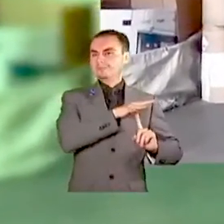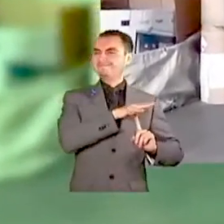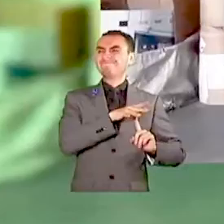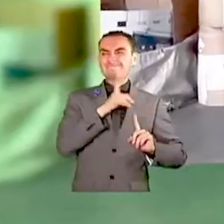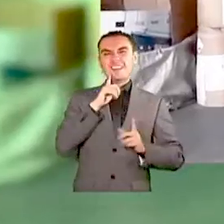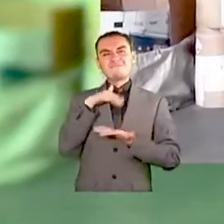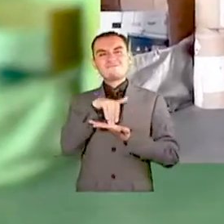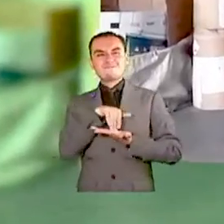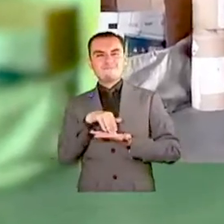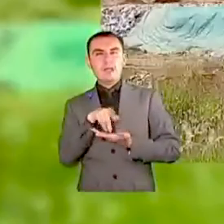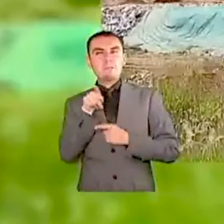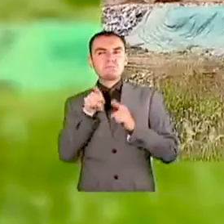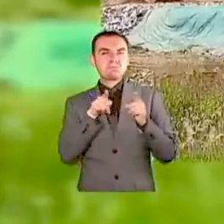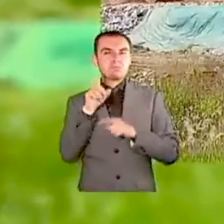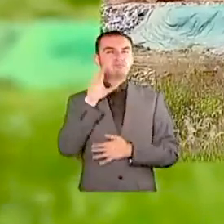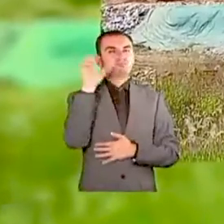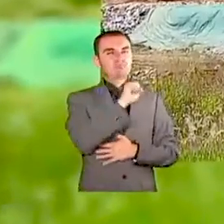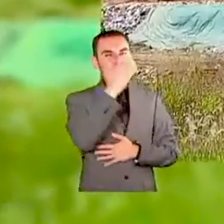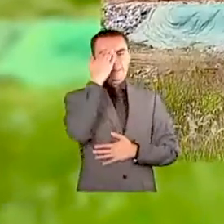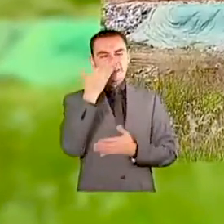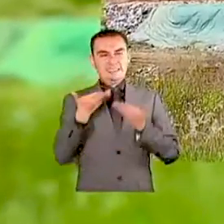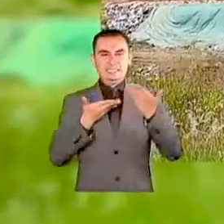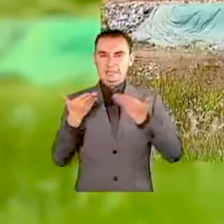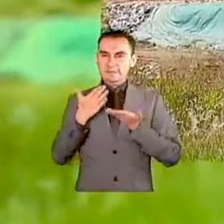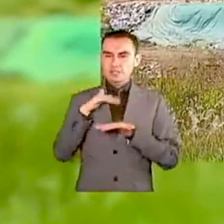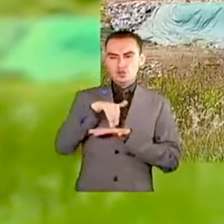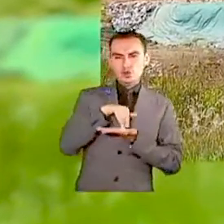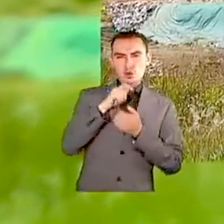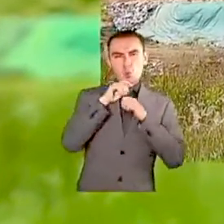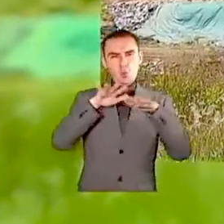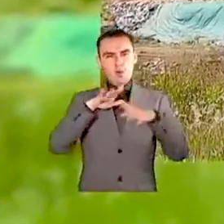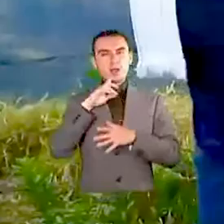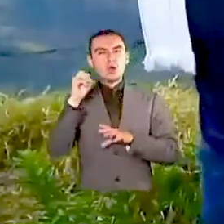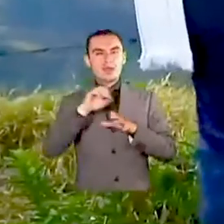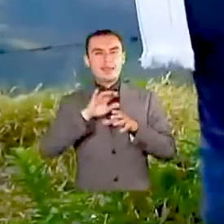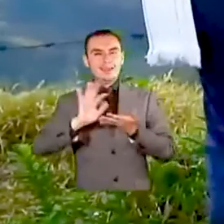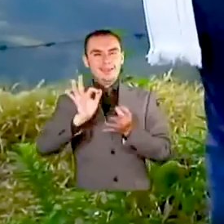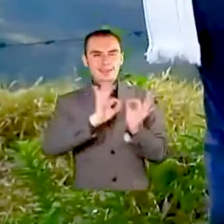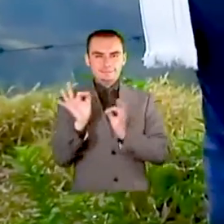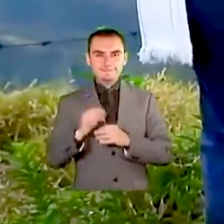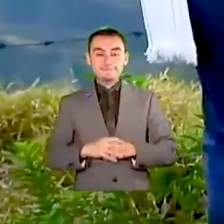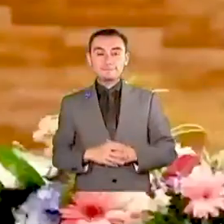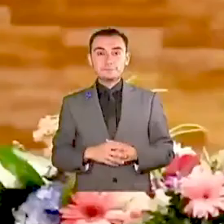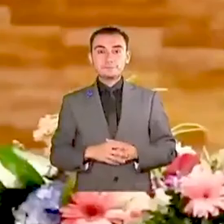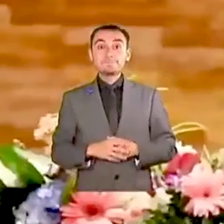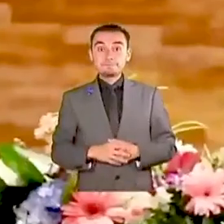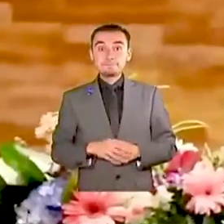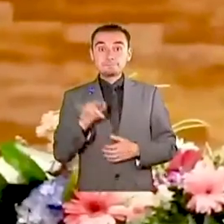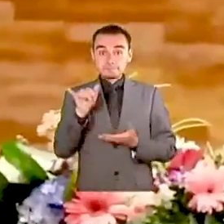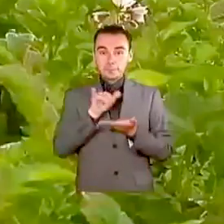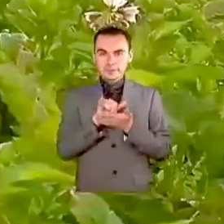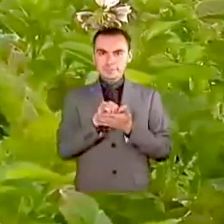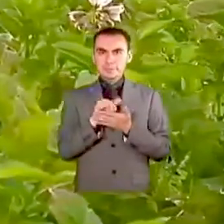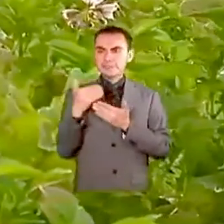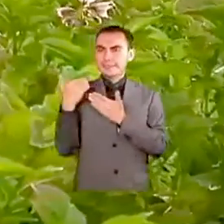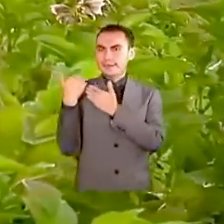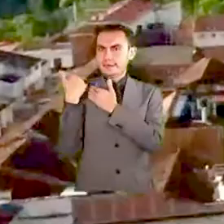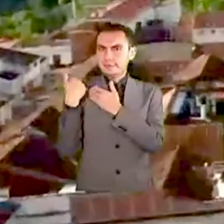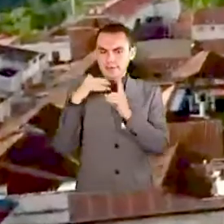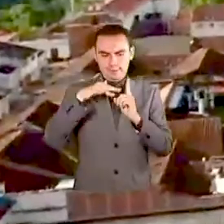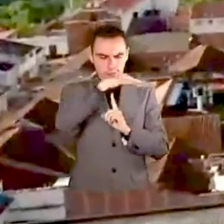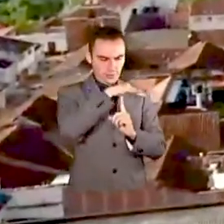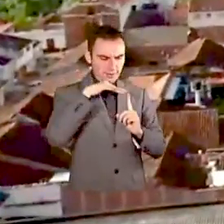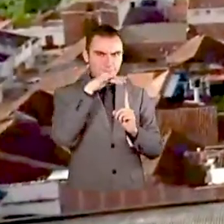e irregularidades frente a la eficiente prestación del servicio público de aseo. Para esta administración, la responsabilidad con el